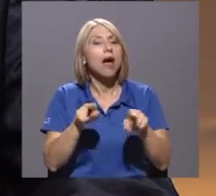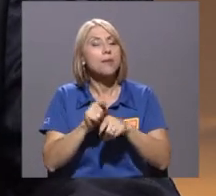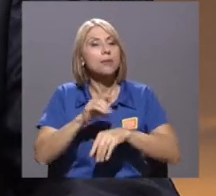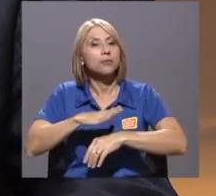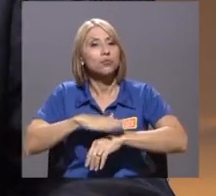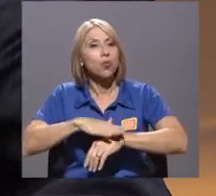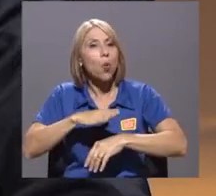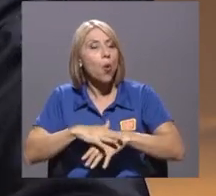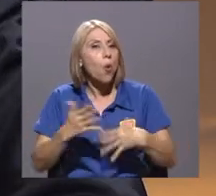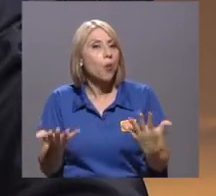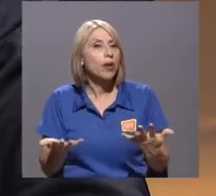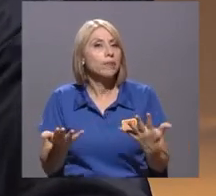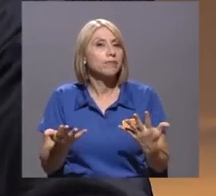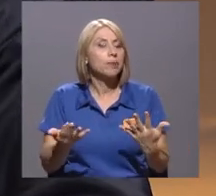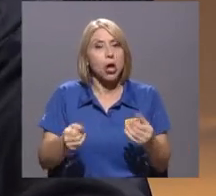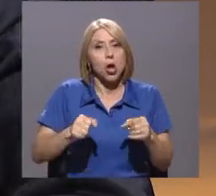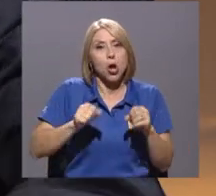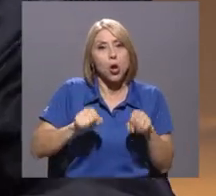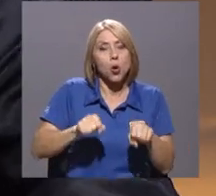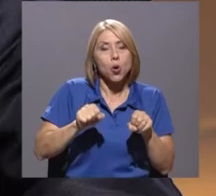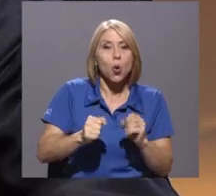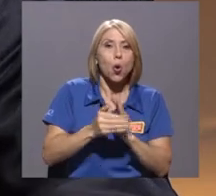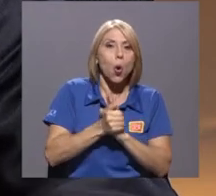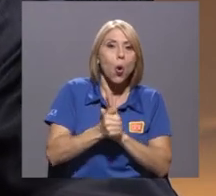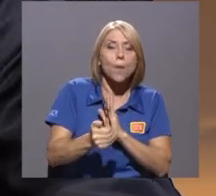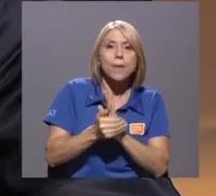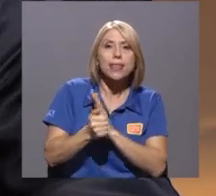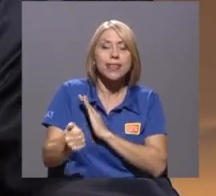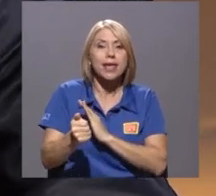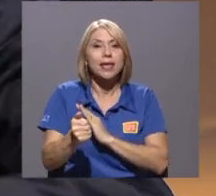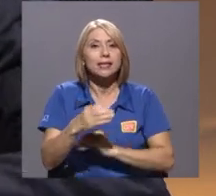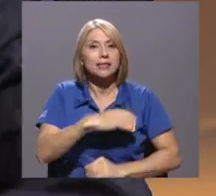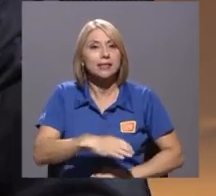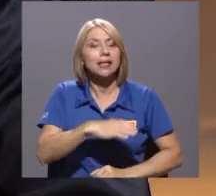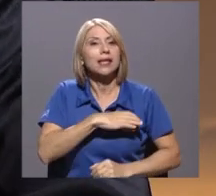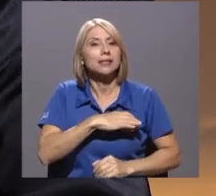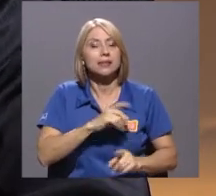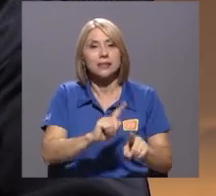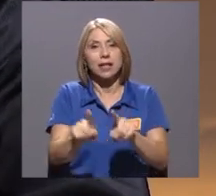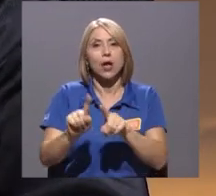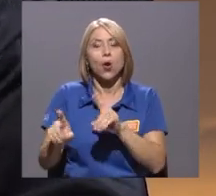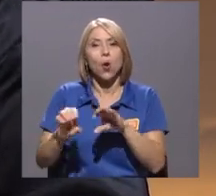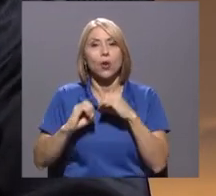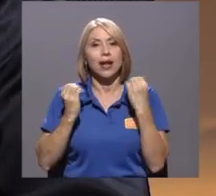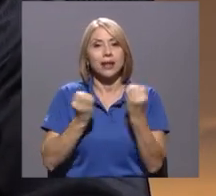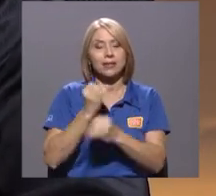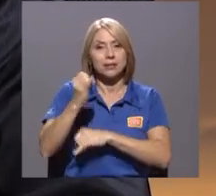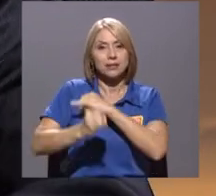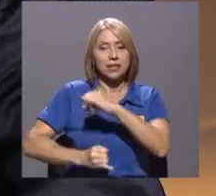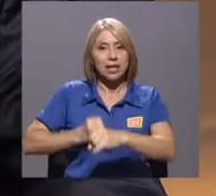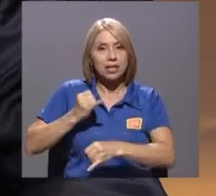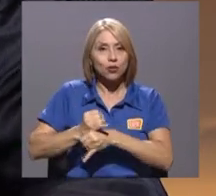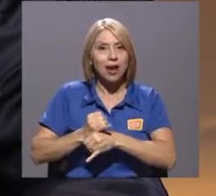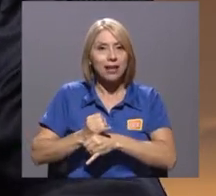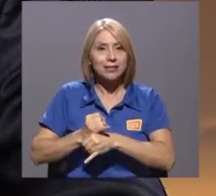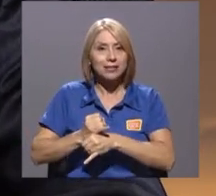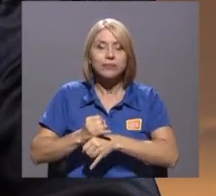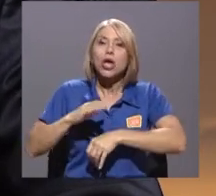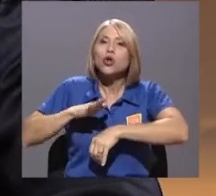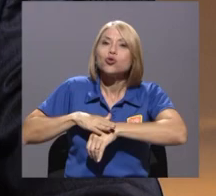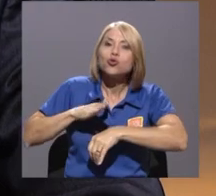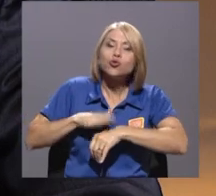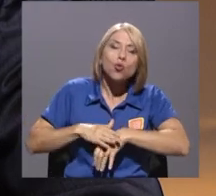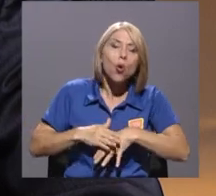de las competencias de las organizaciones internacionales de respecto del